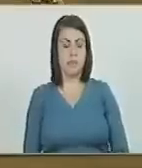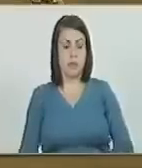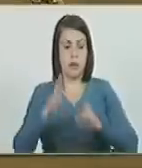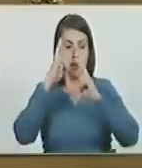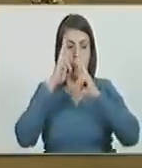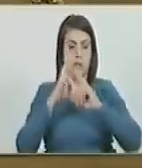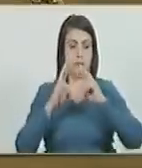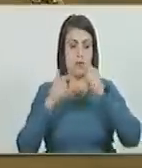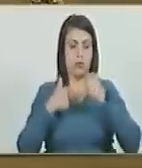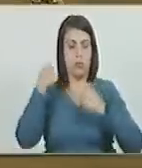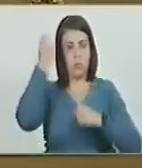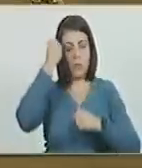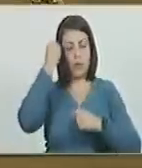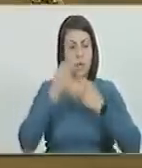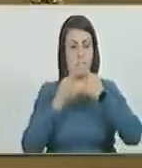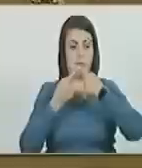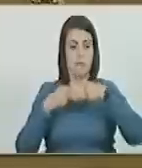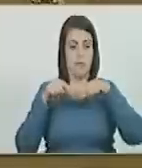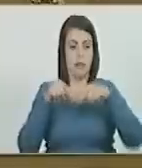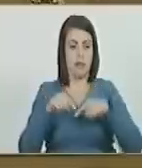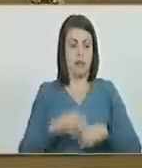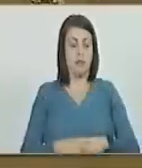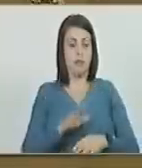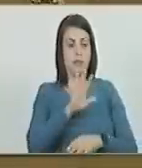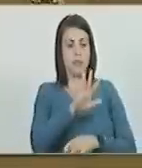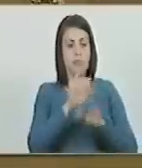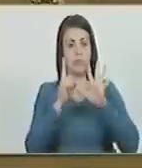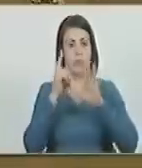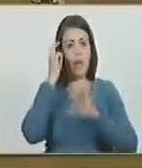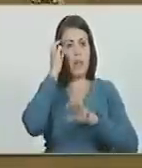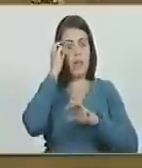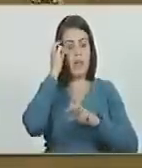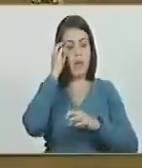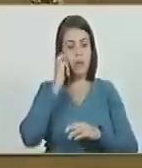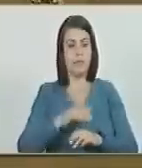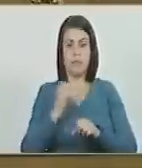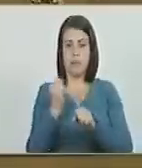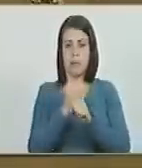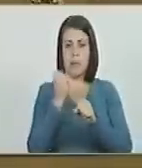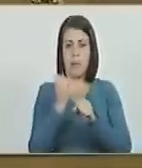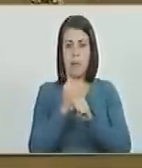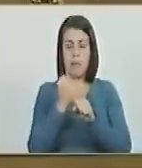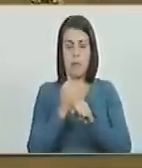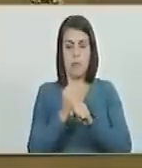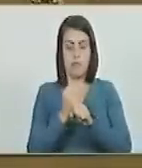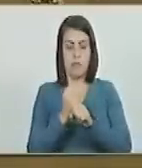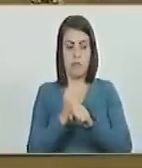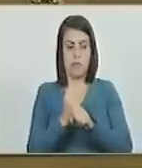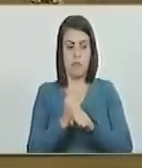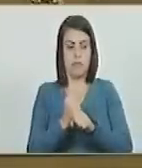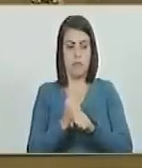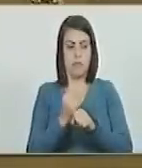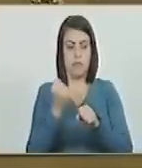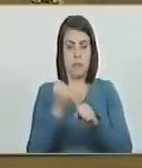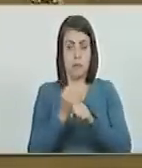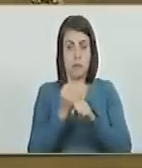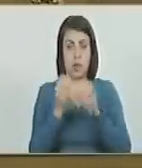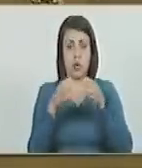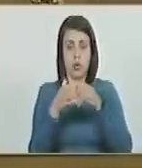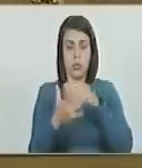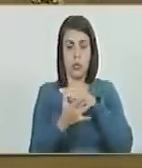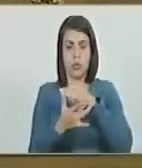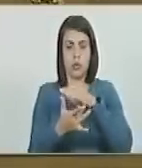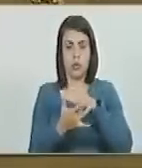piense distinto. Fueron 56 días de trabajo. De trabajo donde el equipo